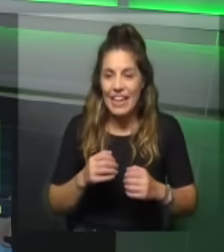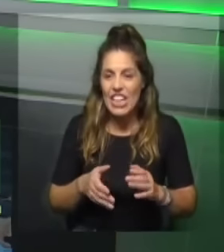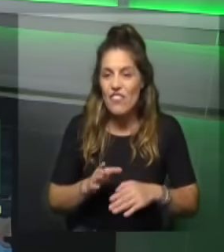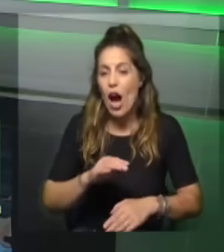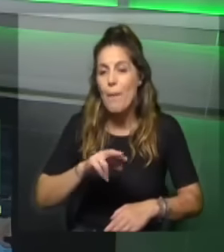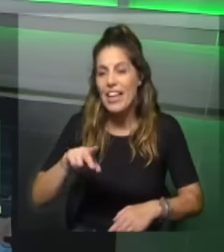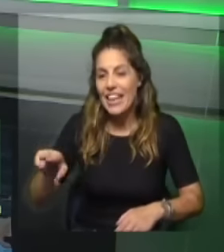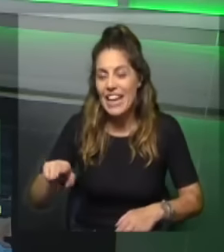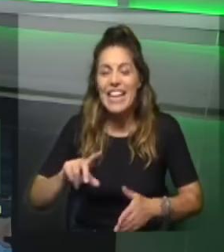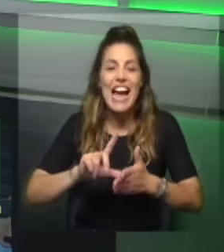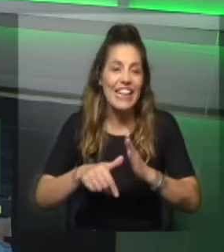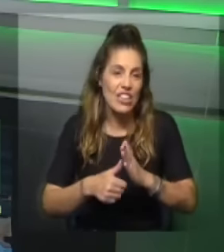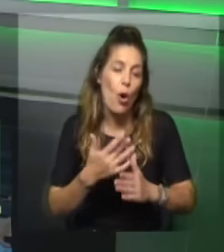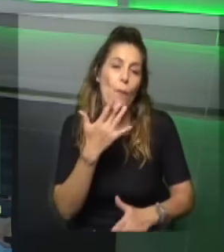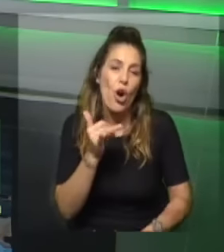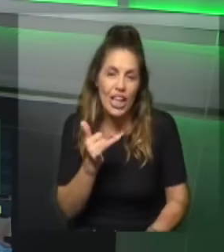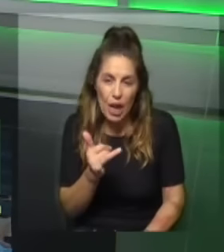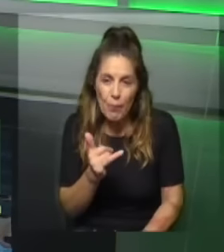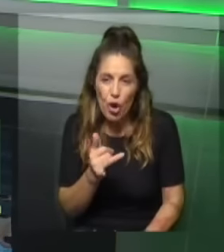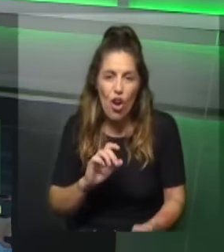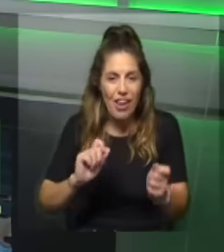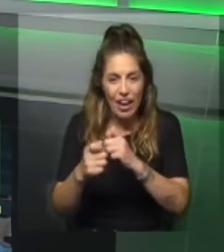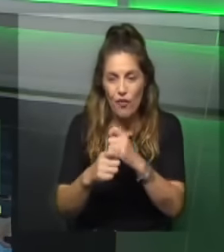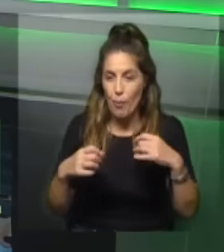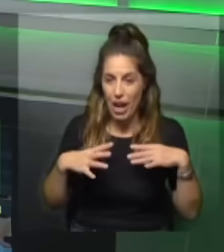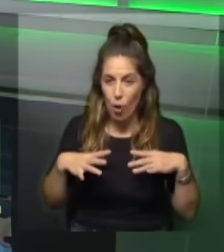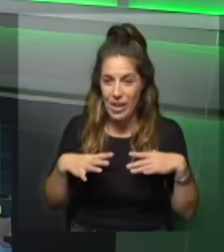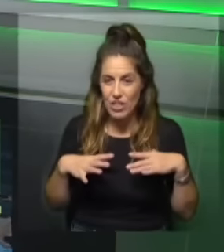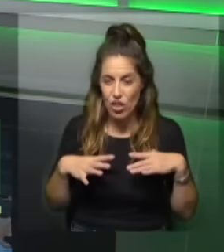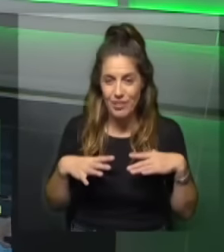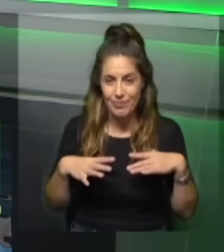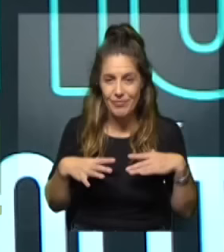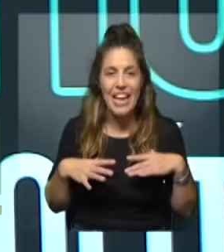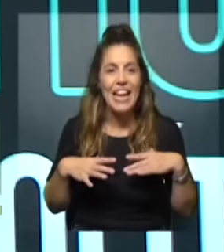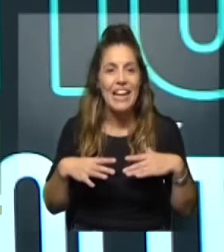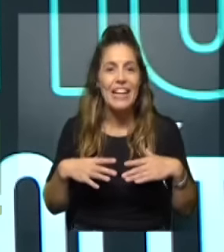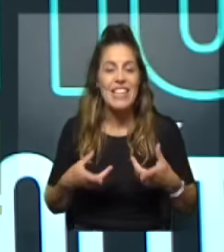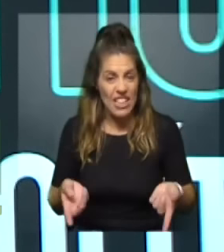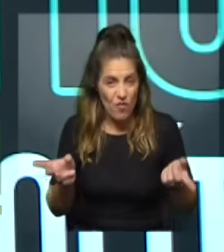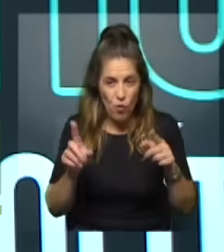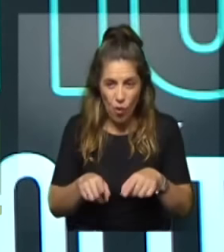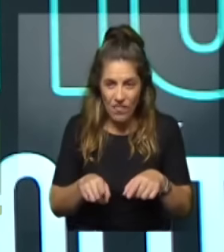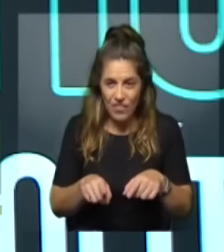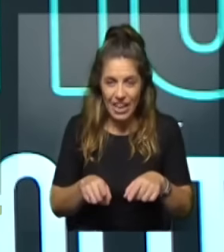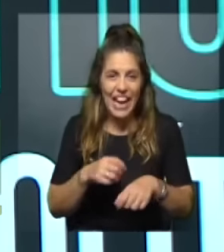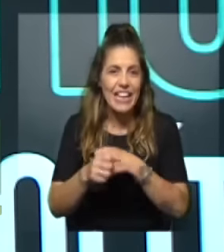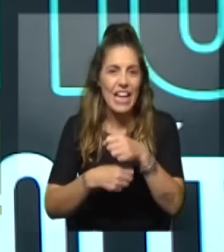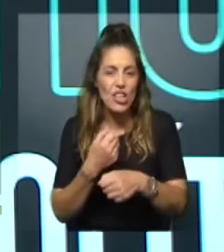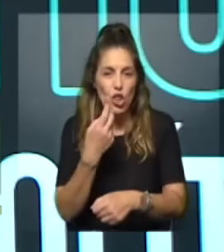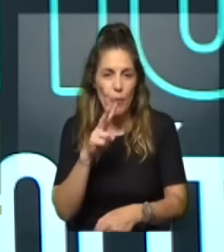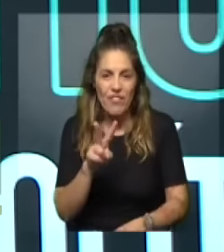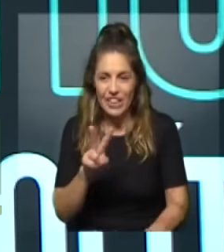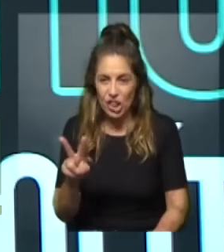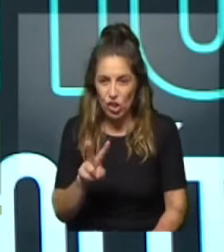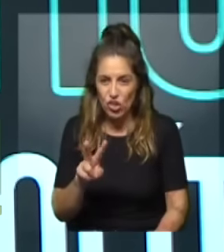retrasó por ejemplo la eh reforma de las jubilaciones y pensiones que se retoma después en 2022